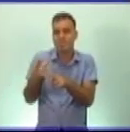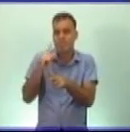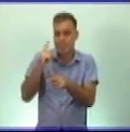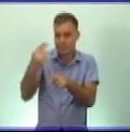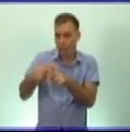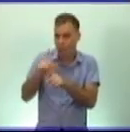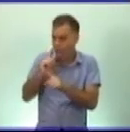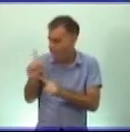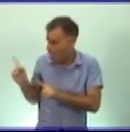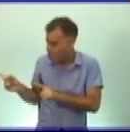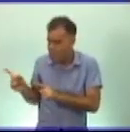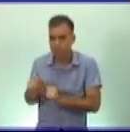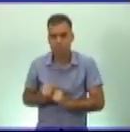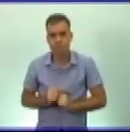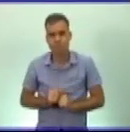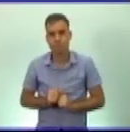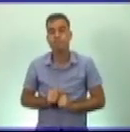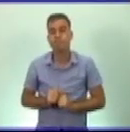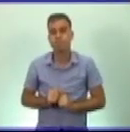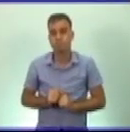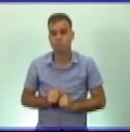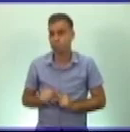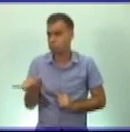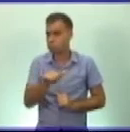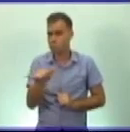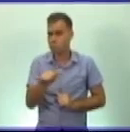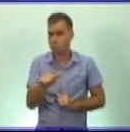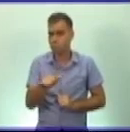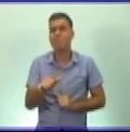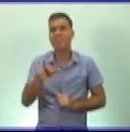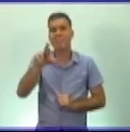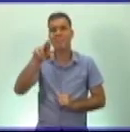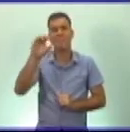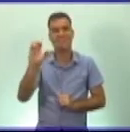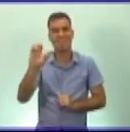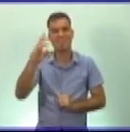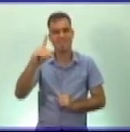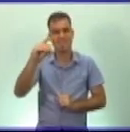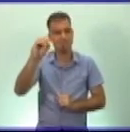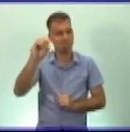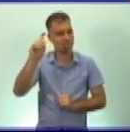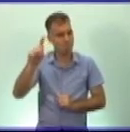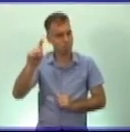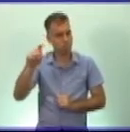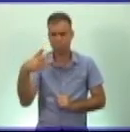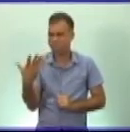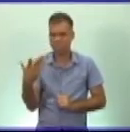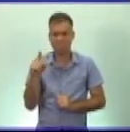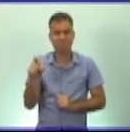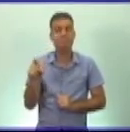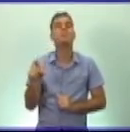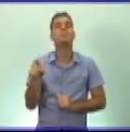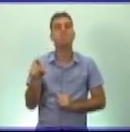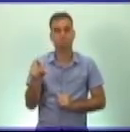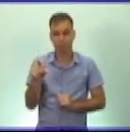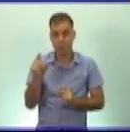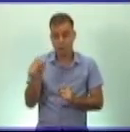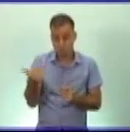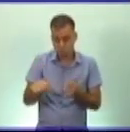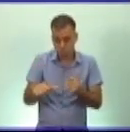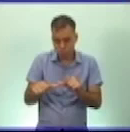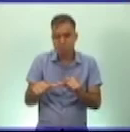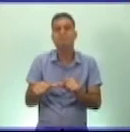oxidación-reducción, que es lo mismo que decir reacciones de redox. Redox, ¿qué está diciendo? Que es una reacción en la que ocurre